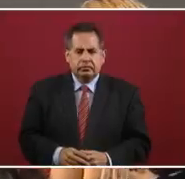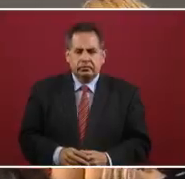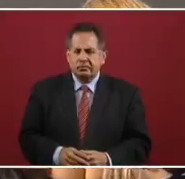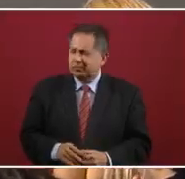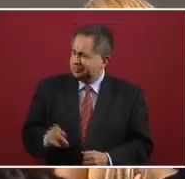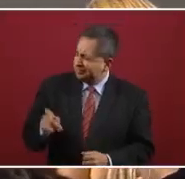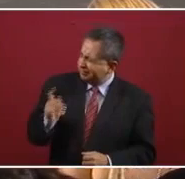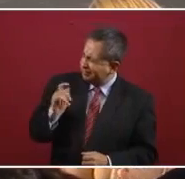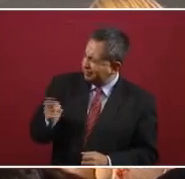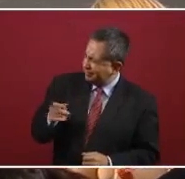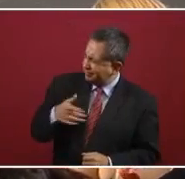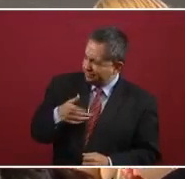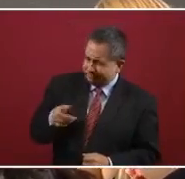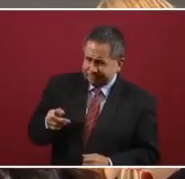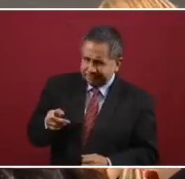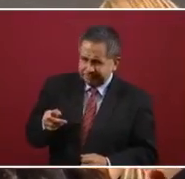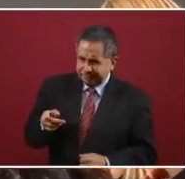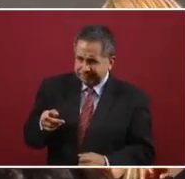No sé si